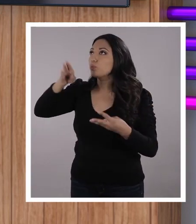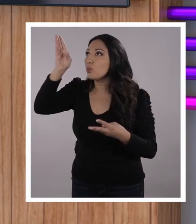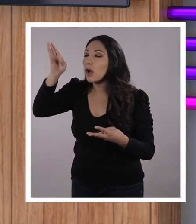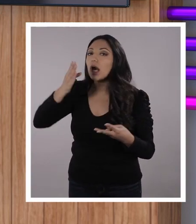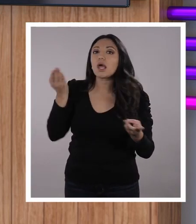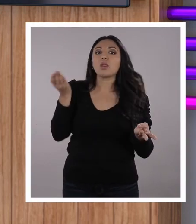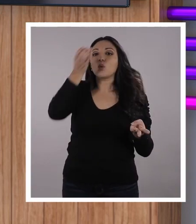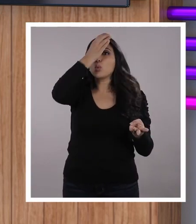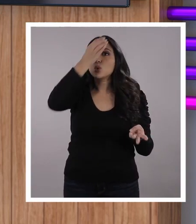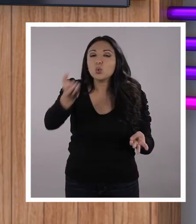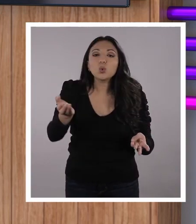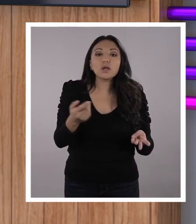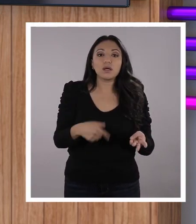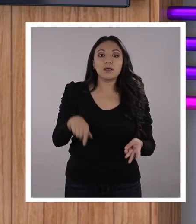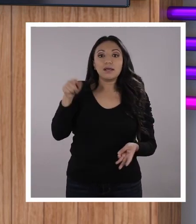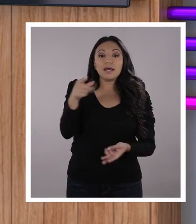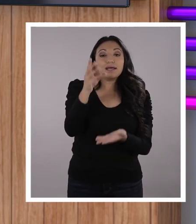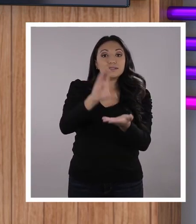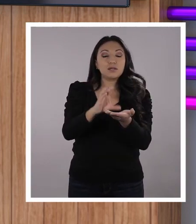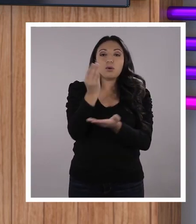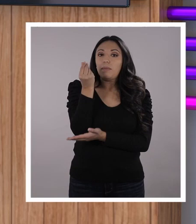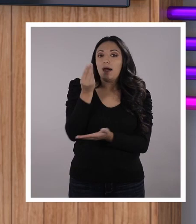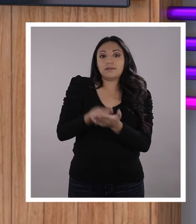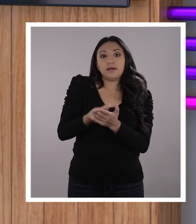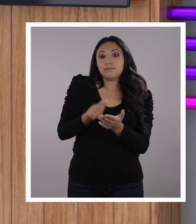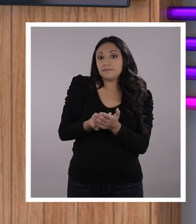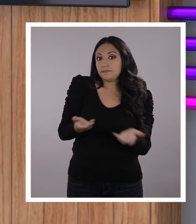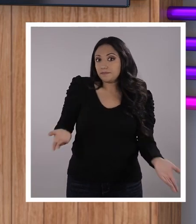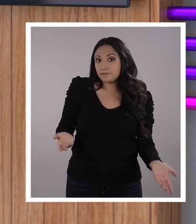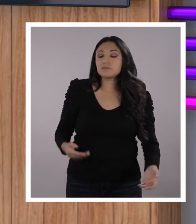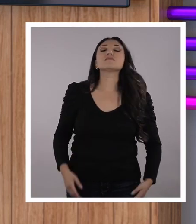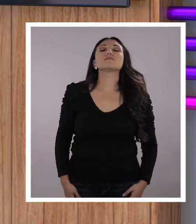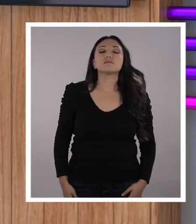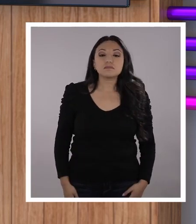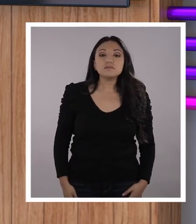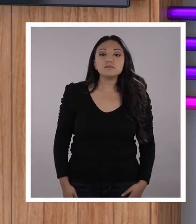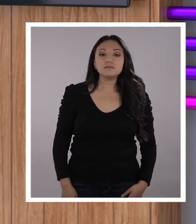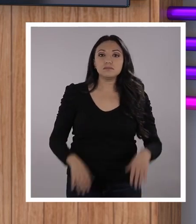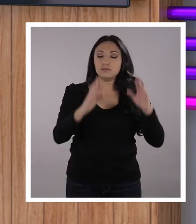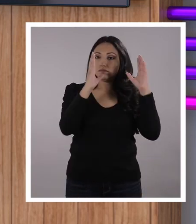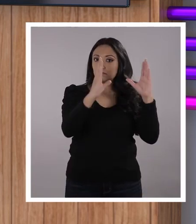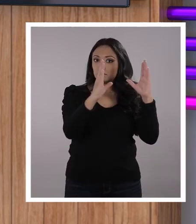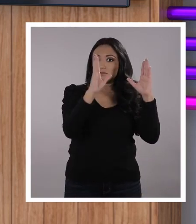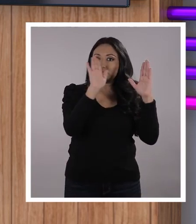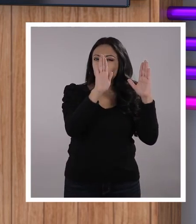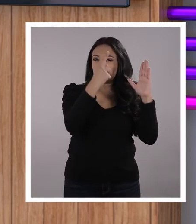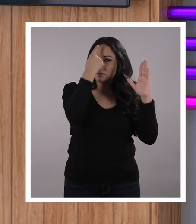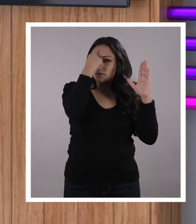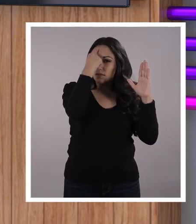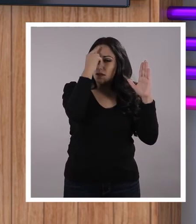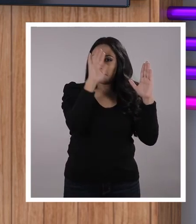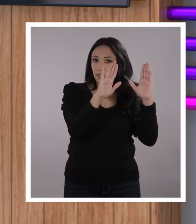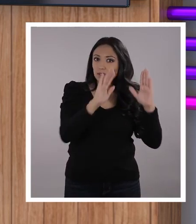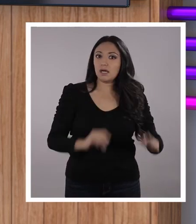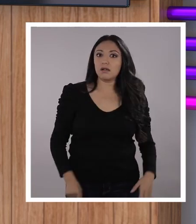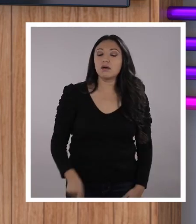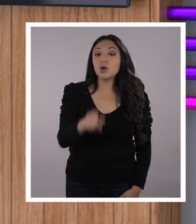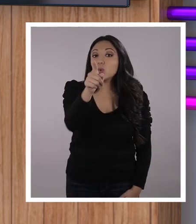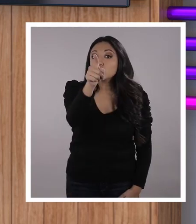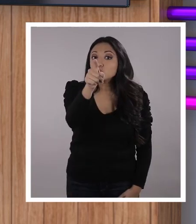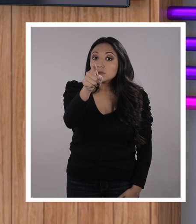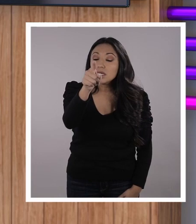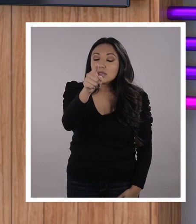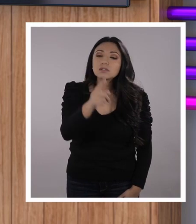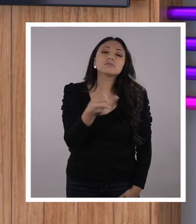el dinero. El acceso a la educación, el centro es el dinero. ¿De acuerdo? Este es un ejercicio de análisis. Quiero